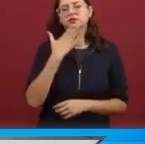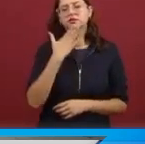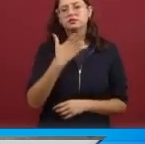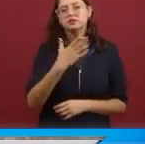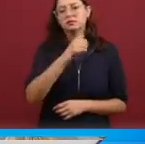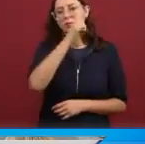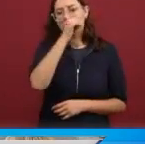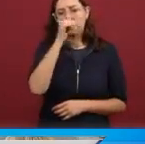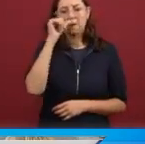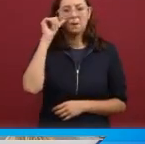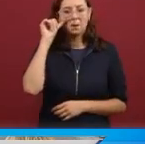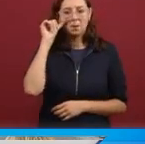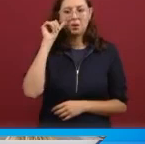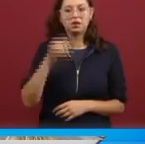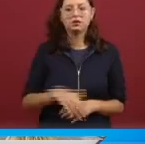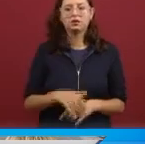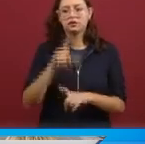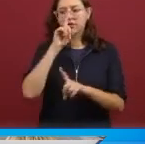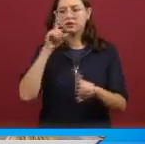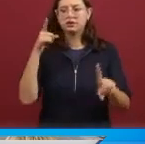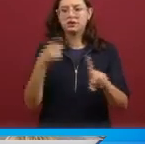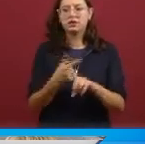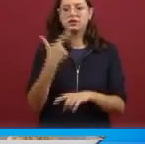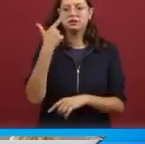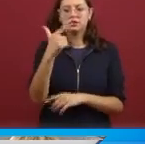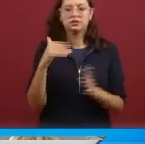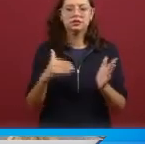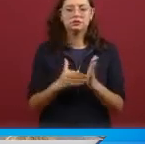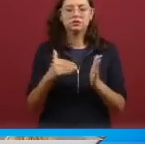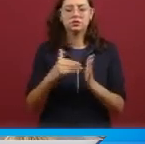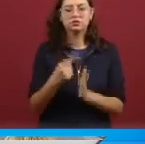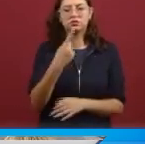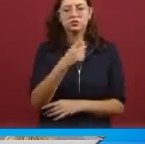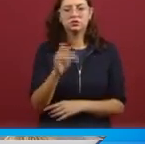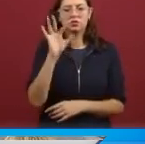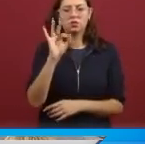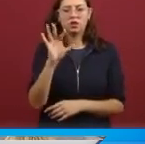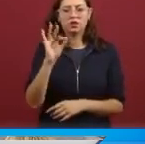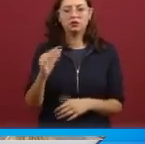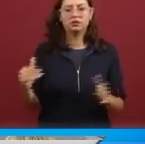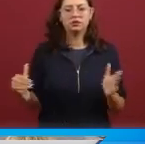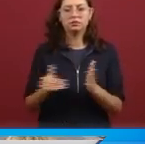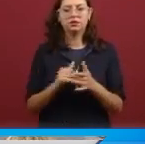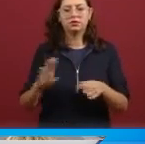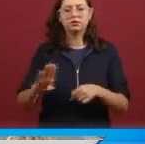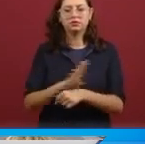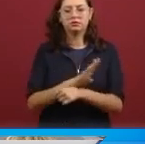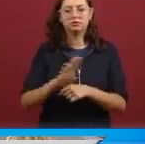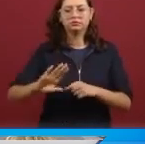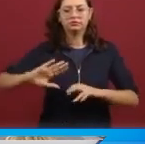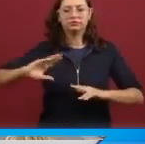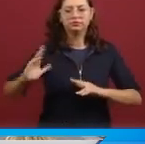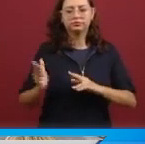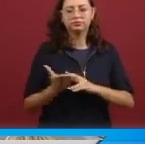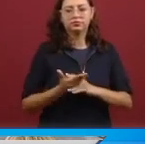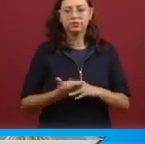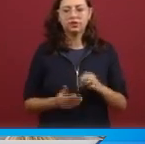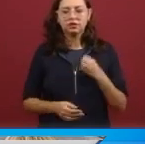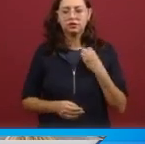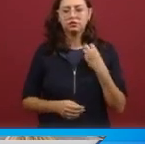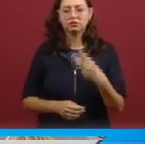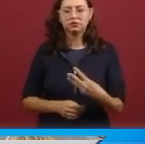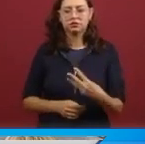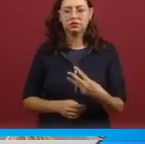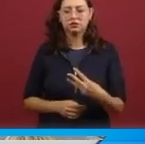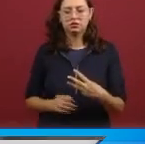becas para niños y niñas en el país. La dispersión se entrega a 213,000 personas que fueron censadas para la entrega directa de los recursos.